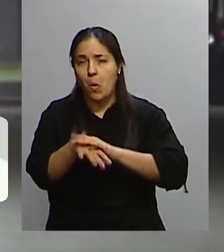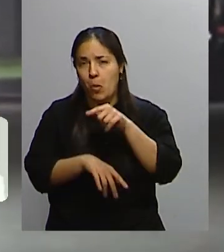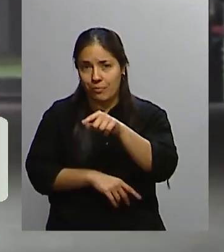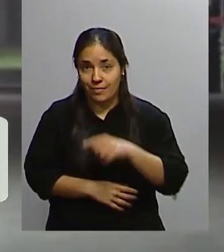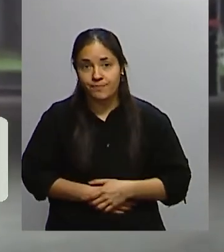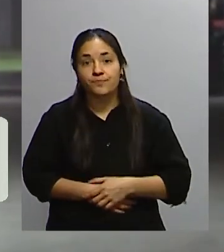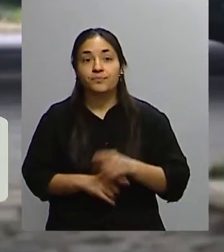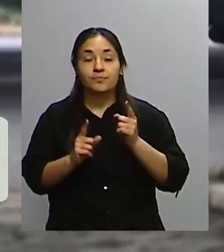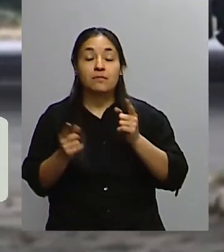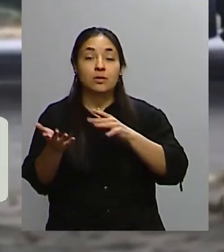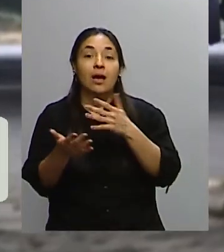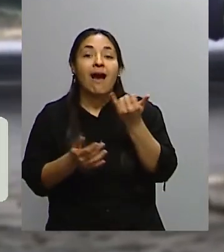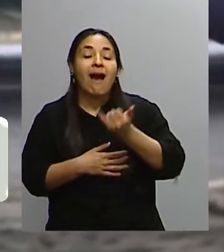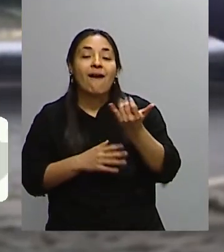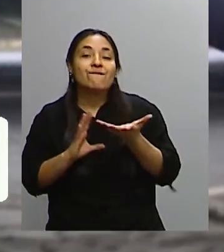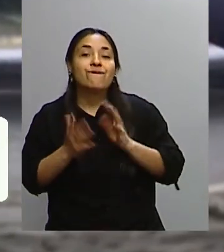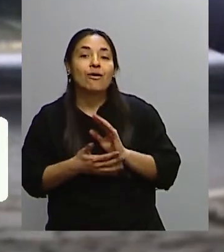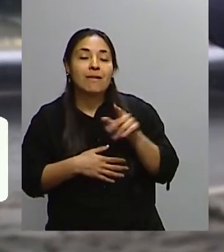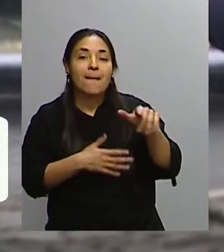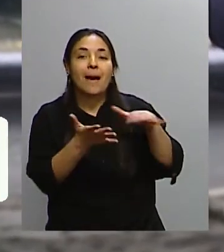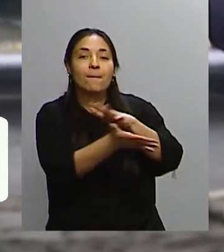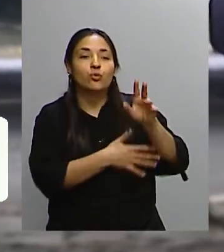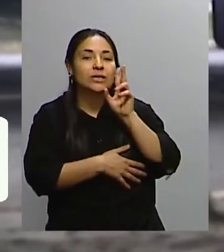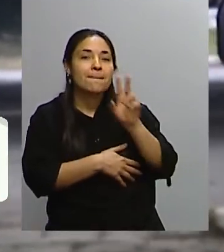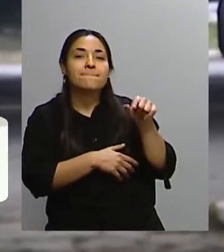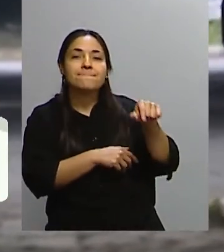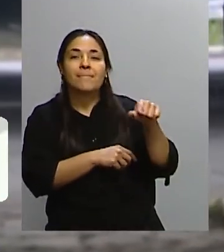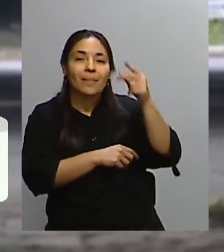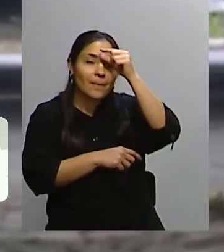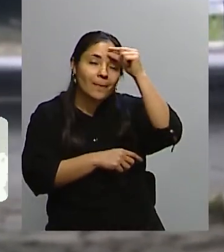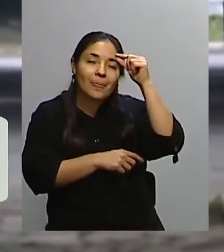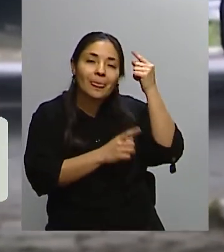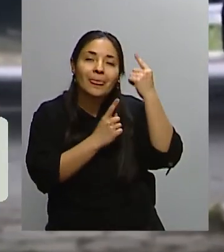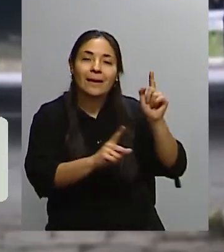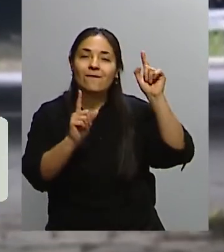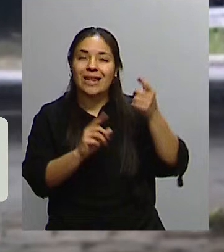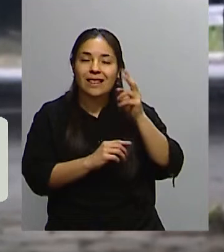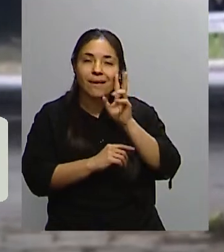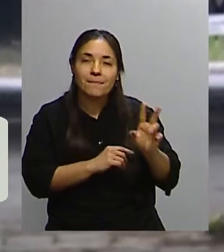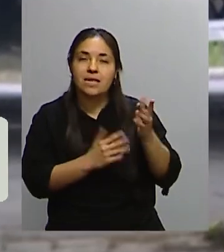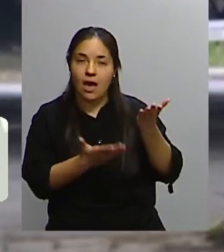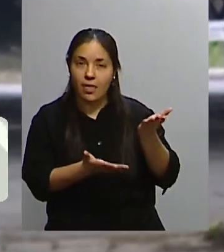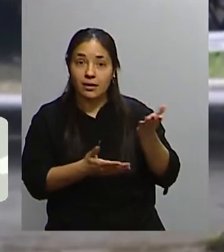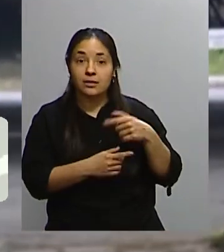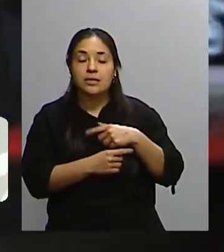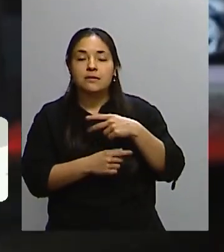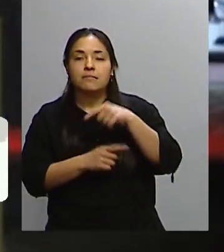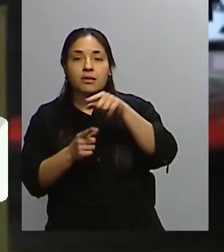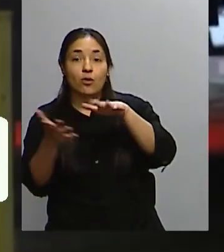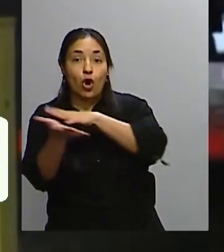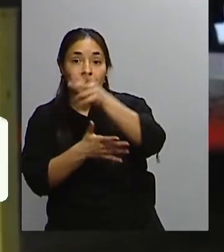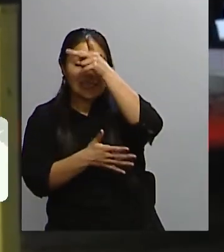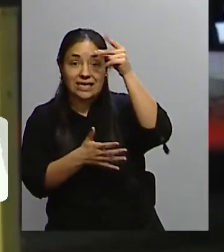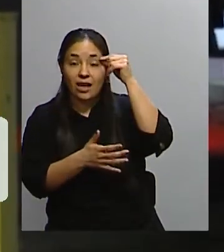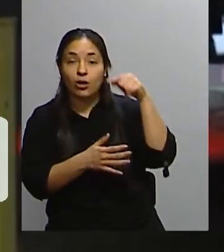ver a los mapuches. Claro. De una parte está la idea, cuando cada vez que se pregunta específicamente, los chilenos creen